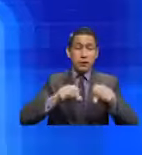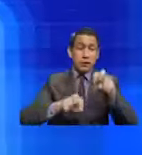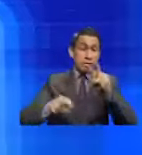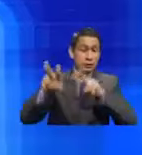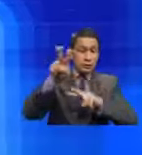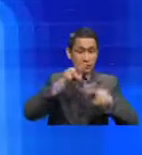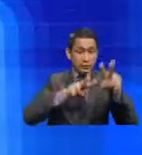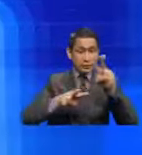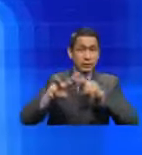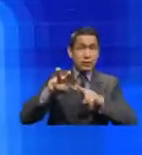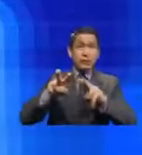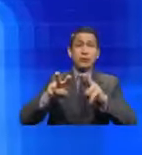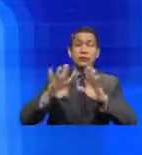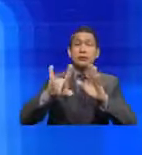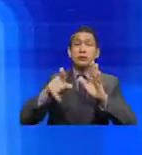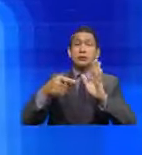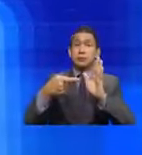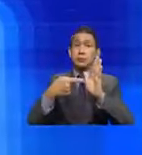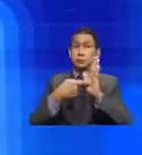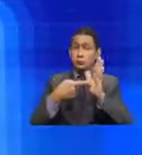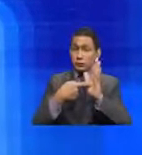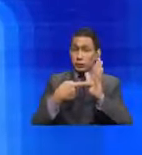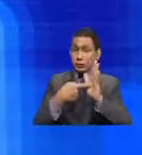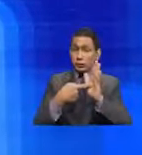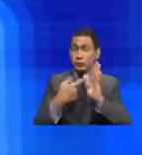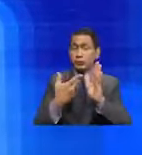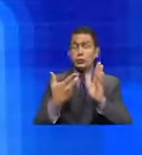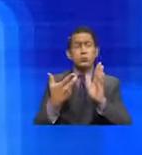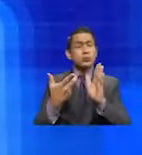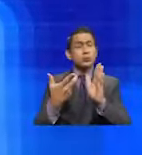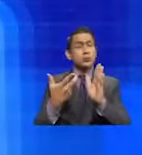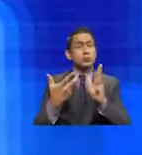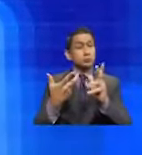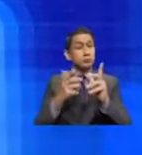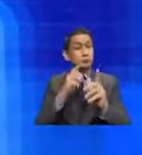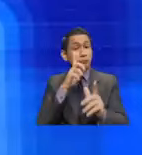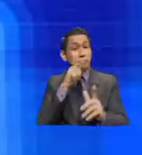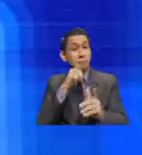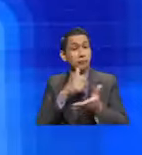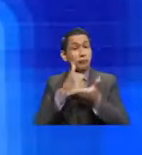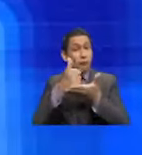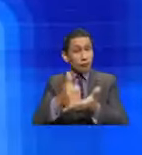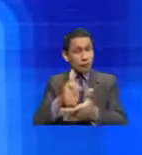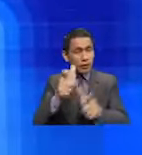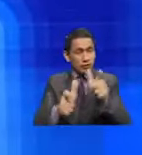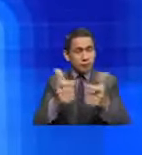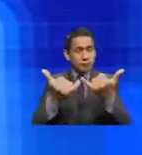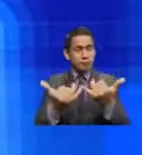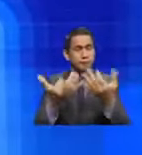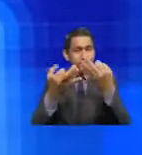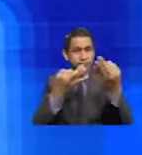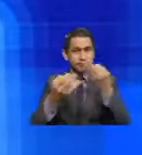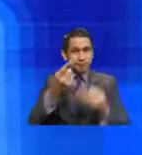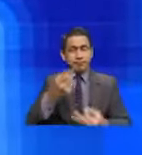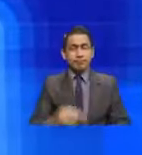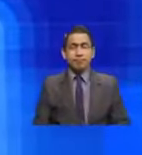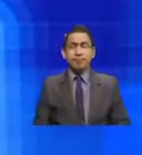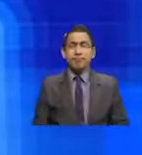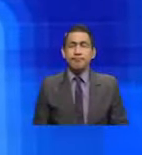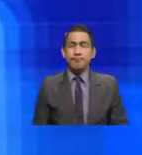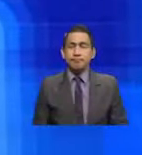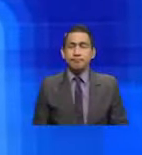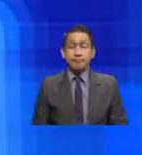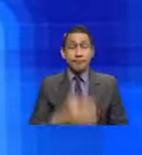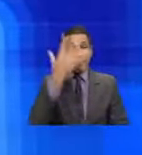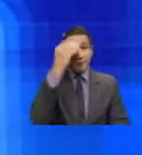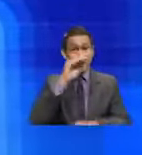por glosas. Quienes podrán beneficiarse de esta medida es lo que nos va a contar Daniel Borja en el siguiente informe. Adelante,